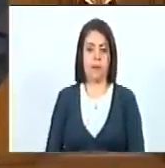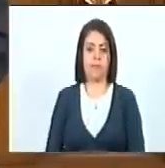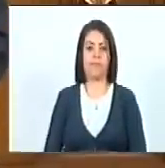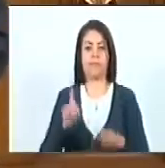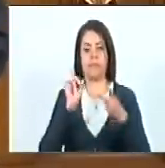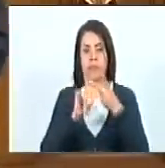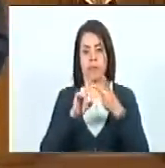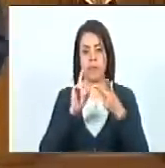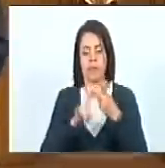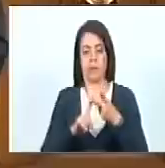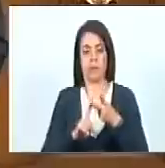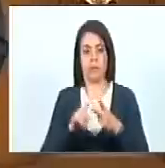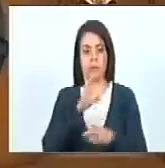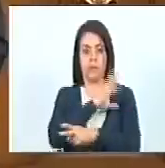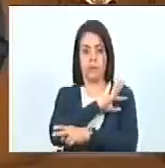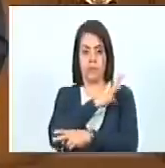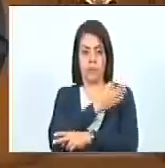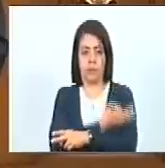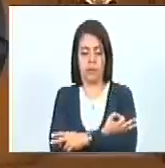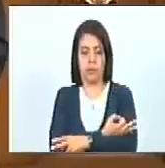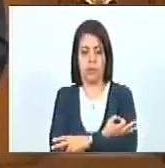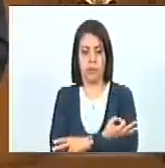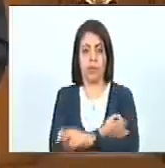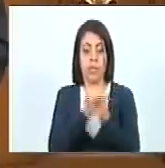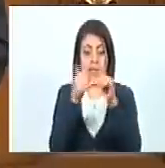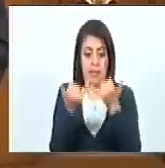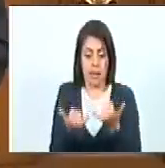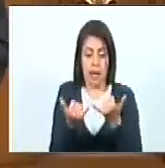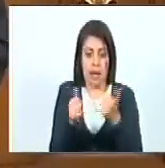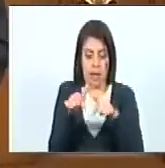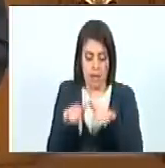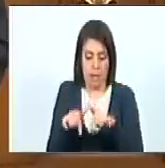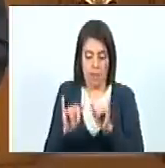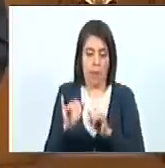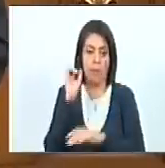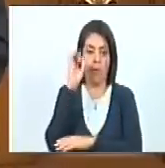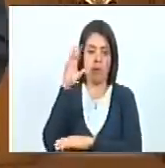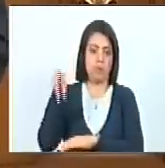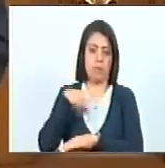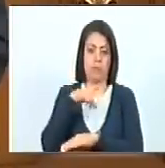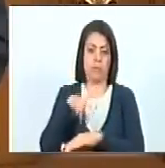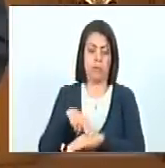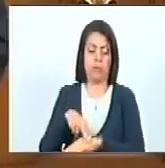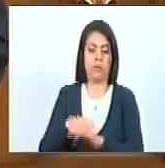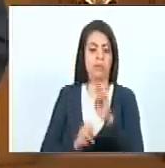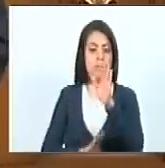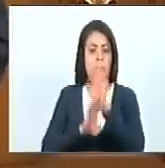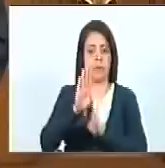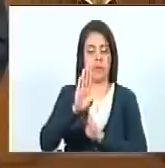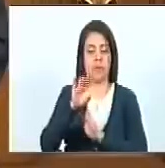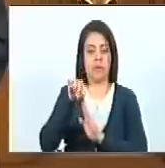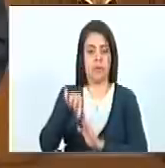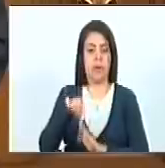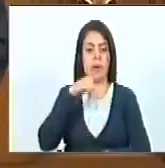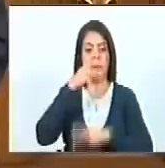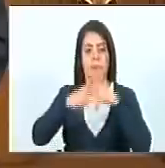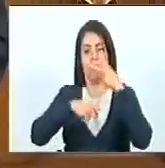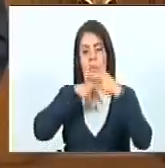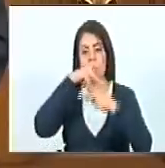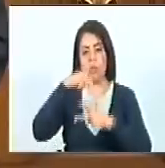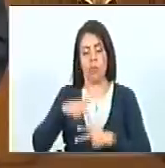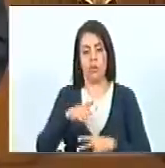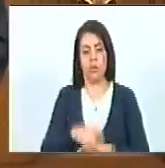Segundo, fortalecer desde esta Asamblea Nacional el desarrollo de